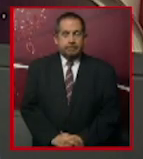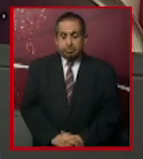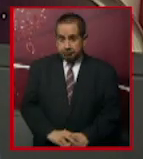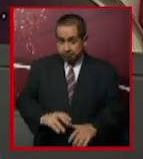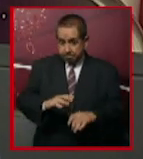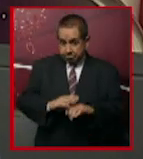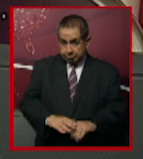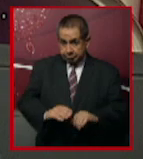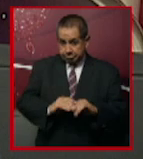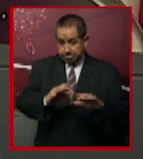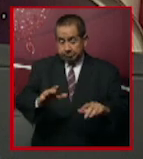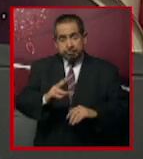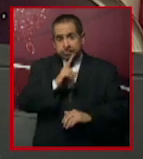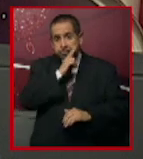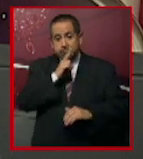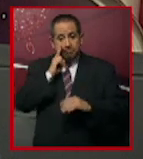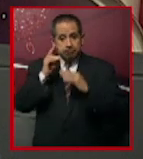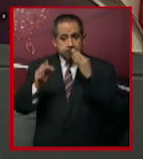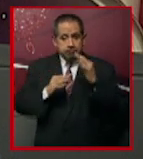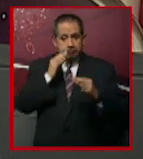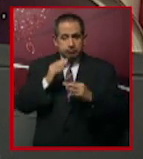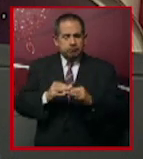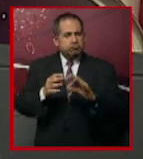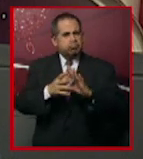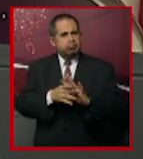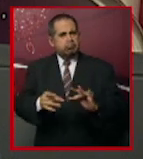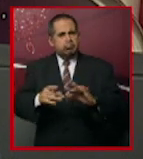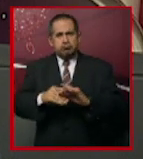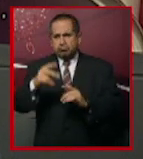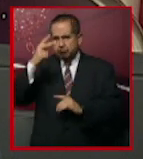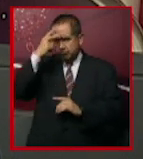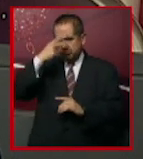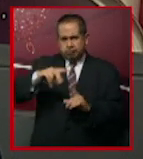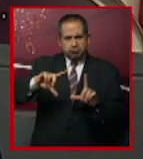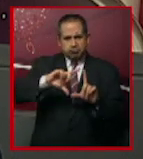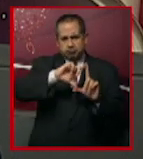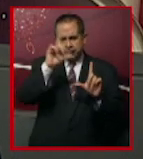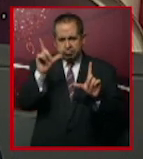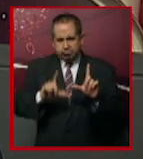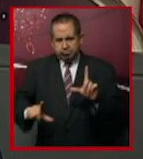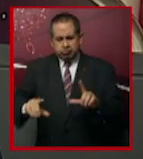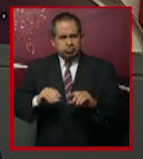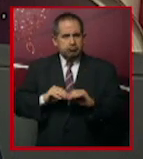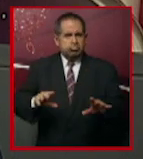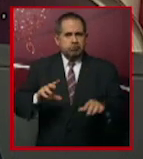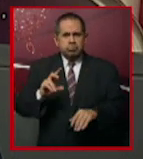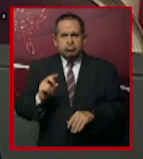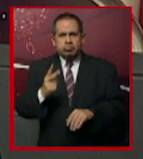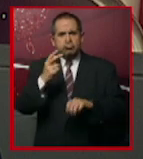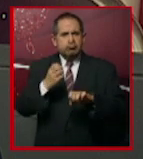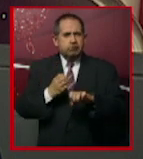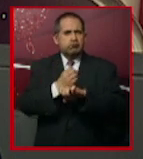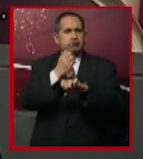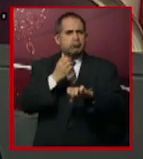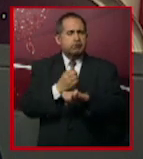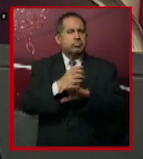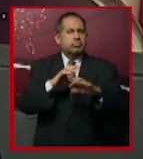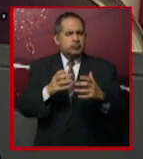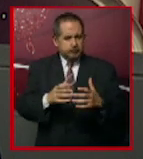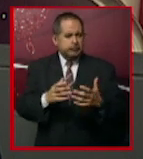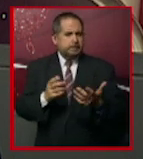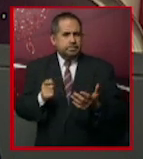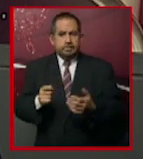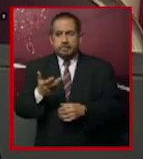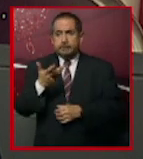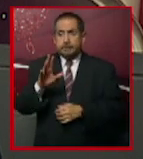Ya estamos de regreso con ustedes, Noticias del Congreso, transmitiendo a la República Mexicana en las 32 entidades del país en sistemas de televisión por cable.